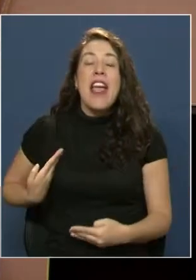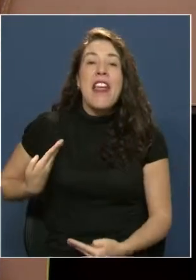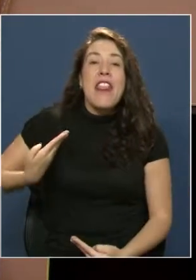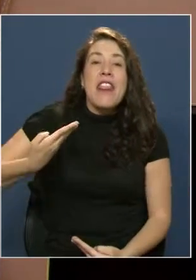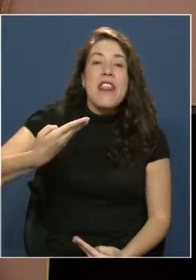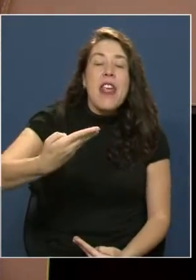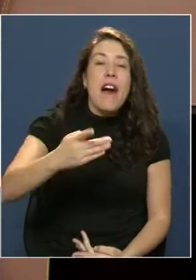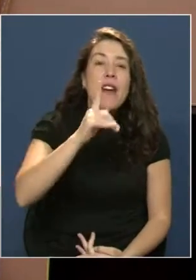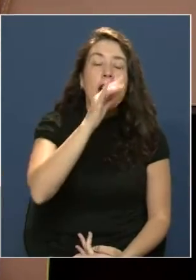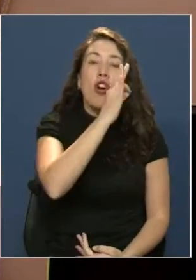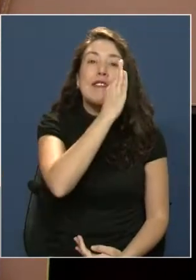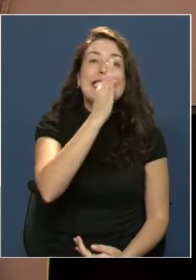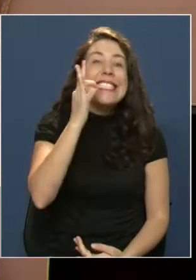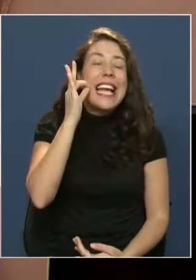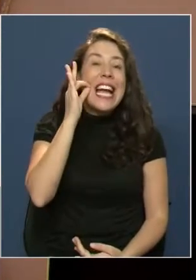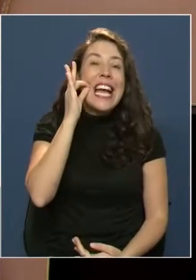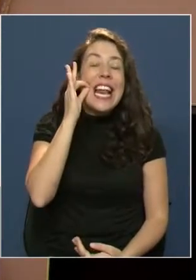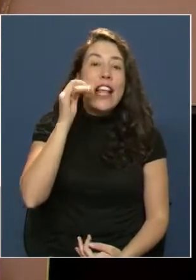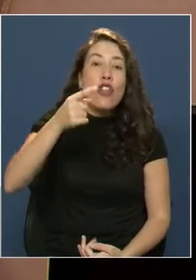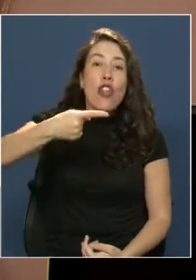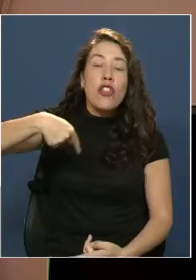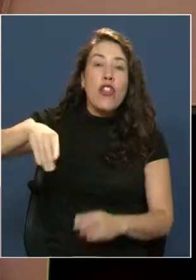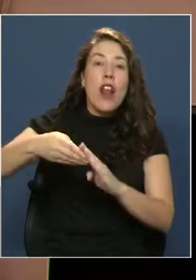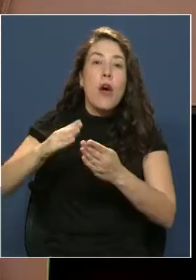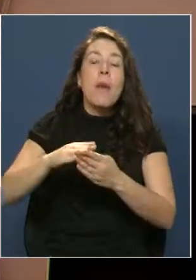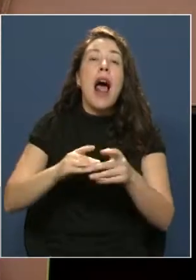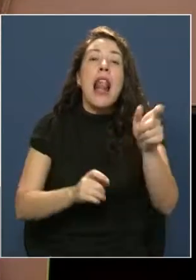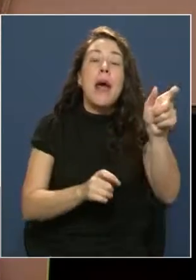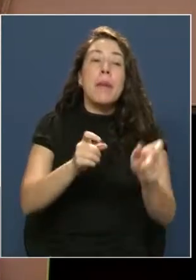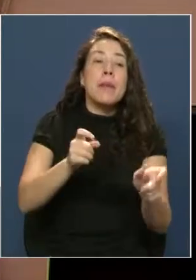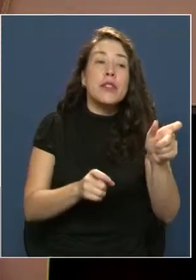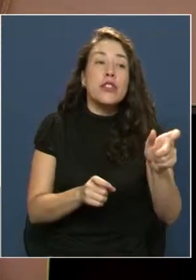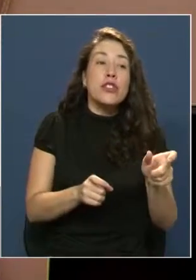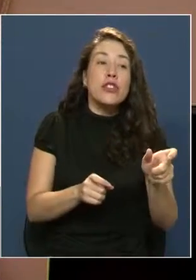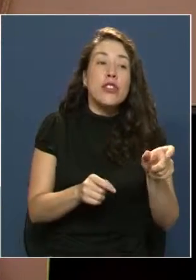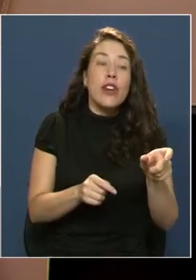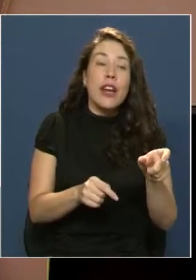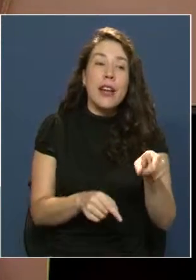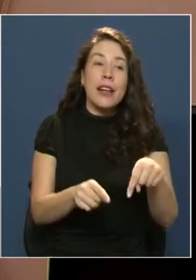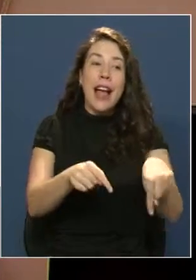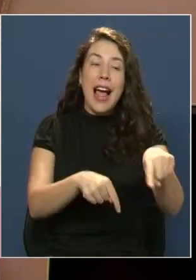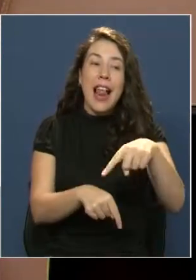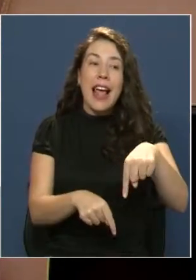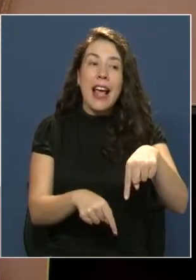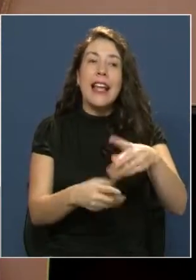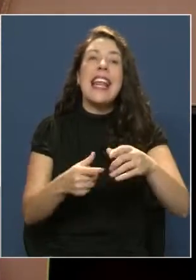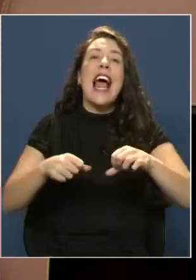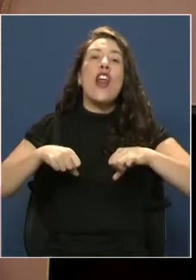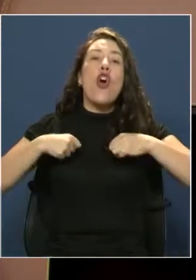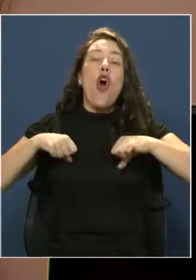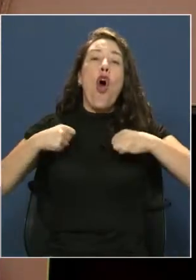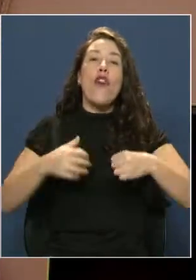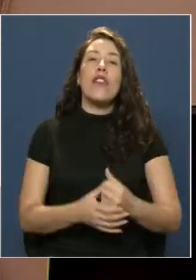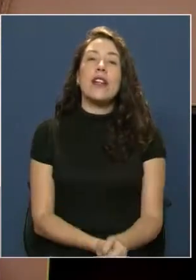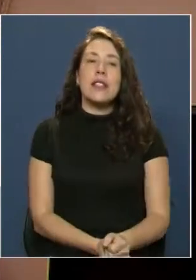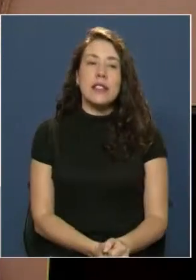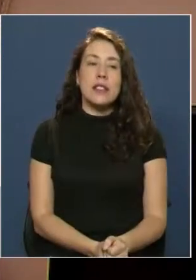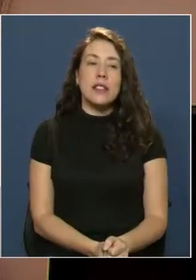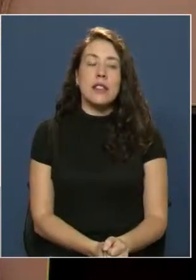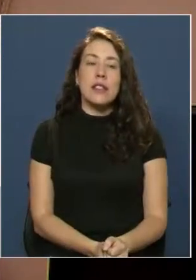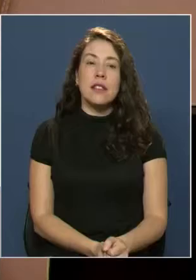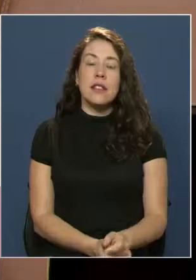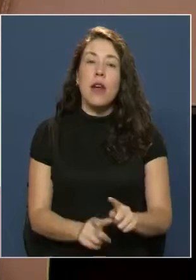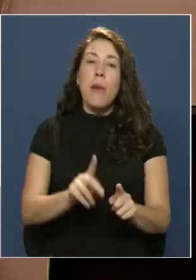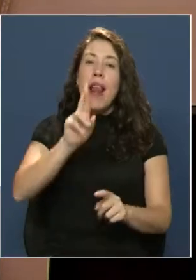entregaban los secretos de la tribu a los que hasta entonces eran jóvenes. Un rito